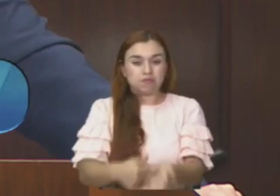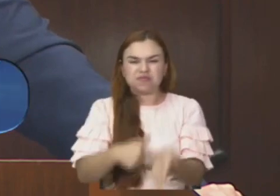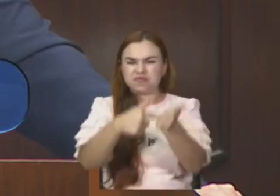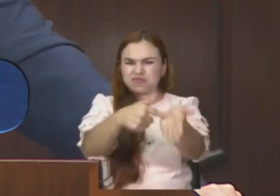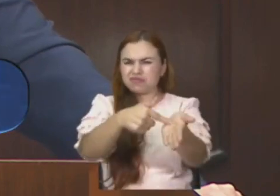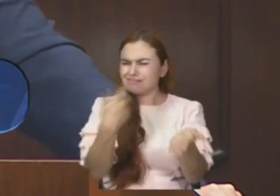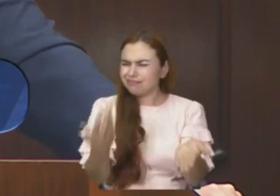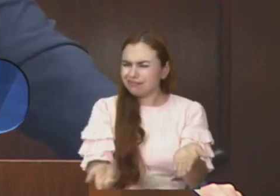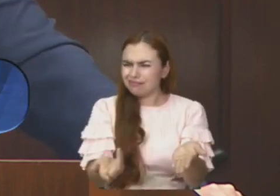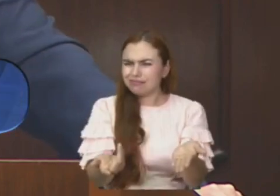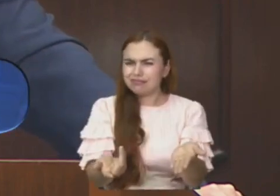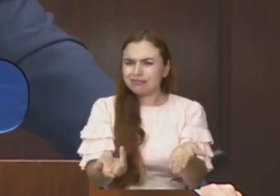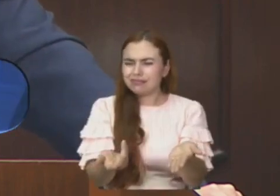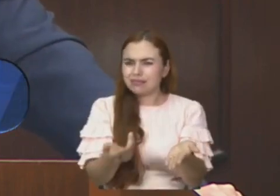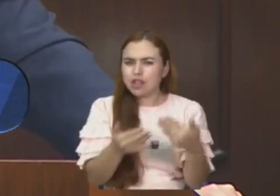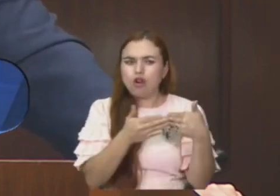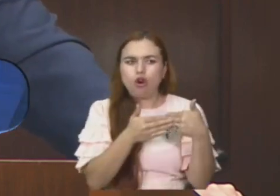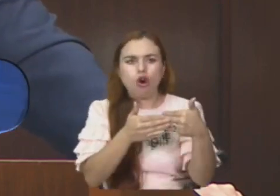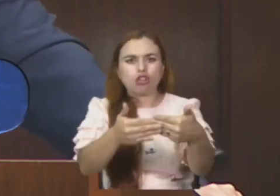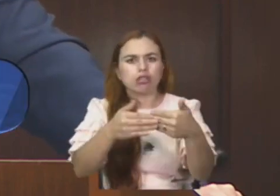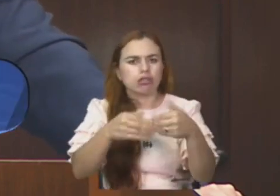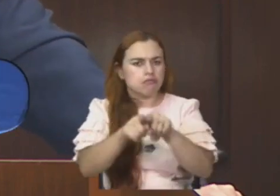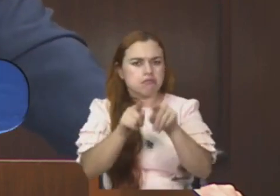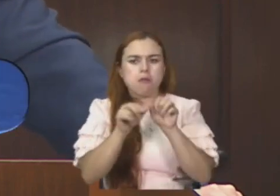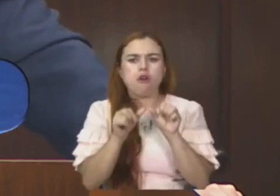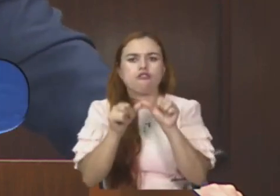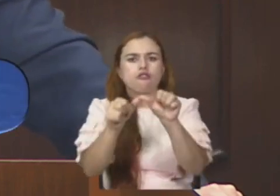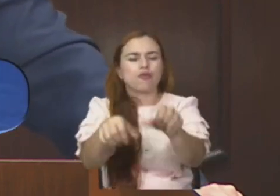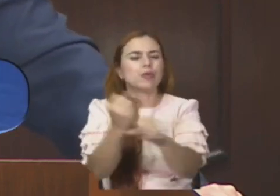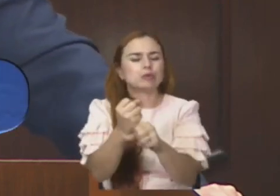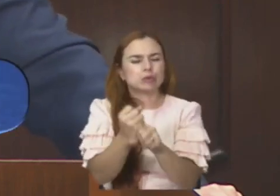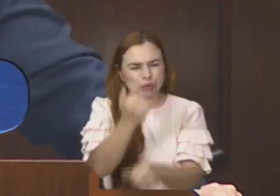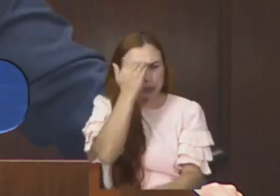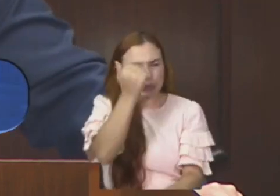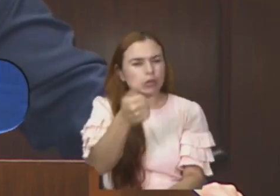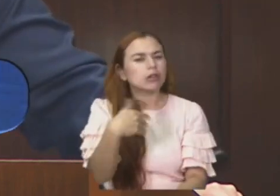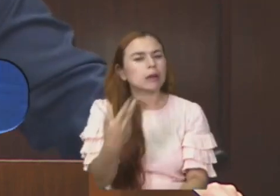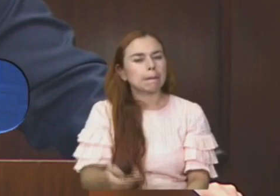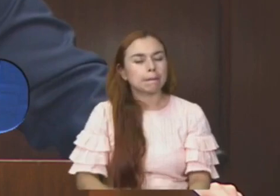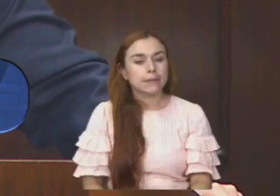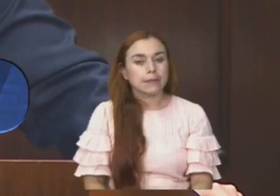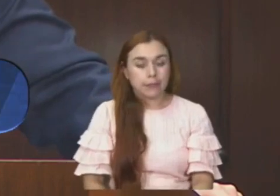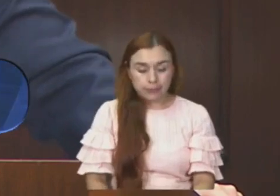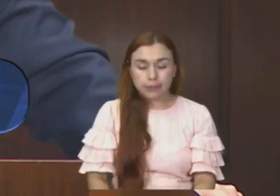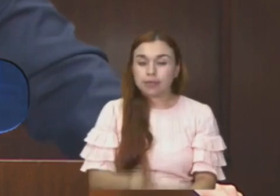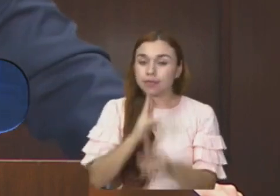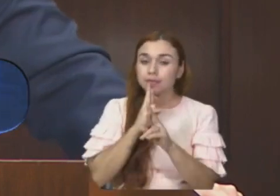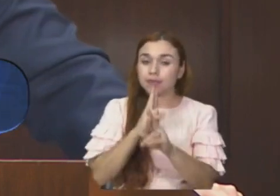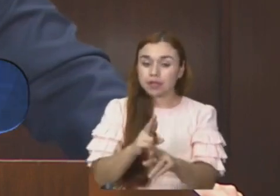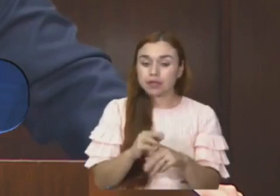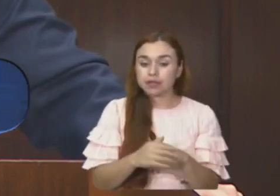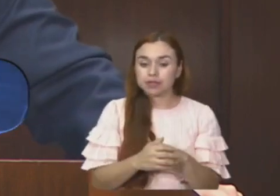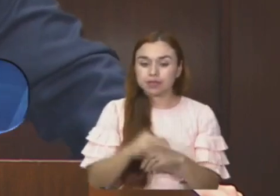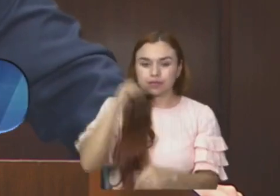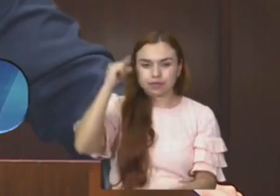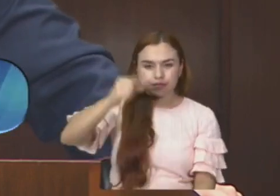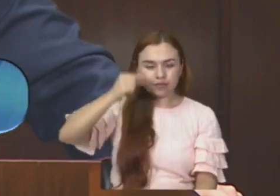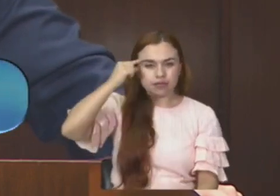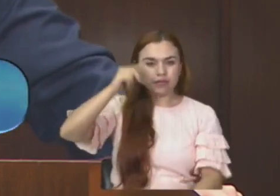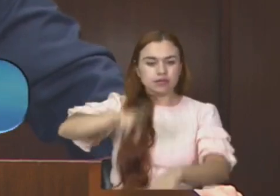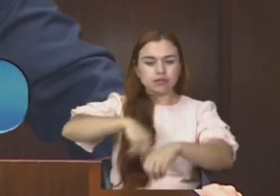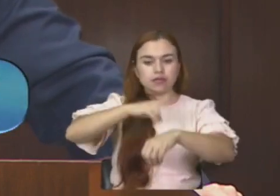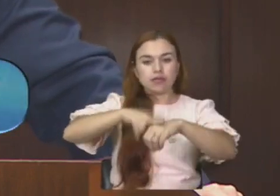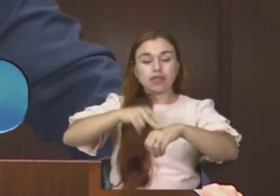Respuesta. El Gobierno Nacional, desde el día 1, actuando de forma responsable, ha intentado